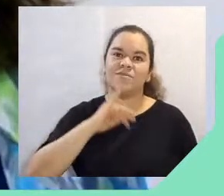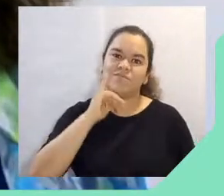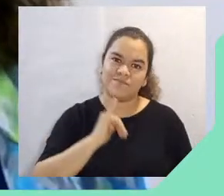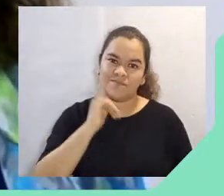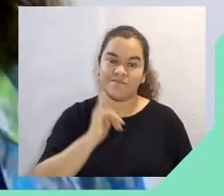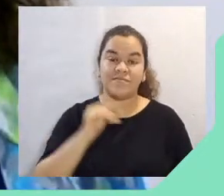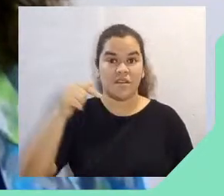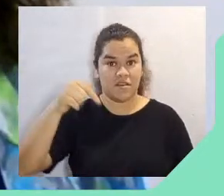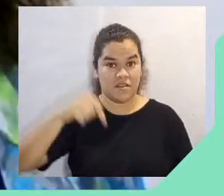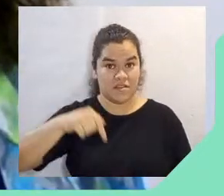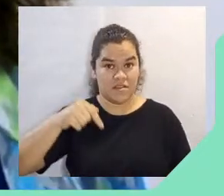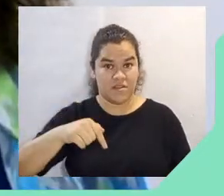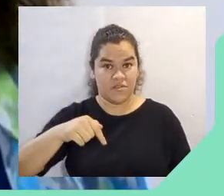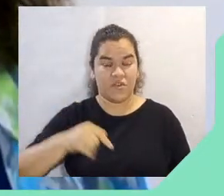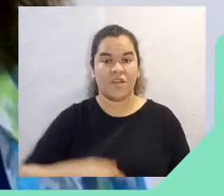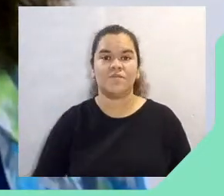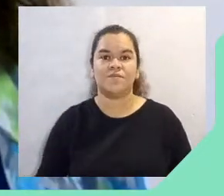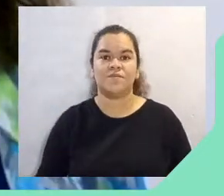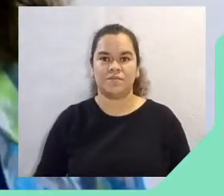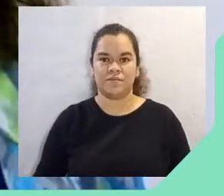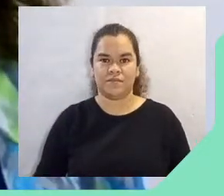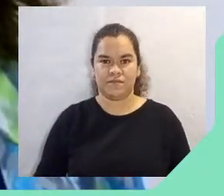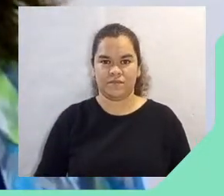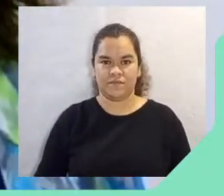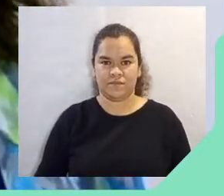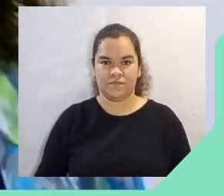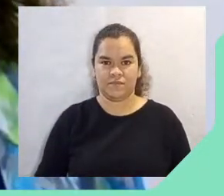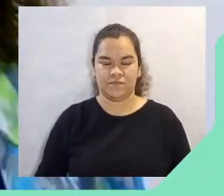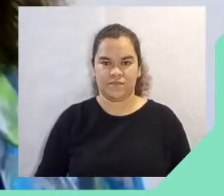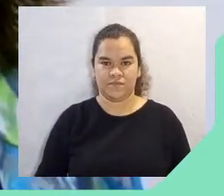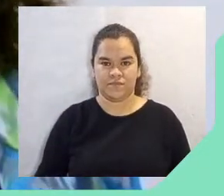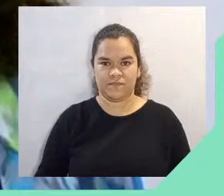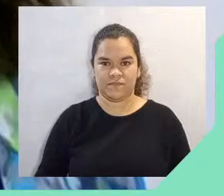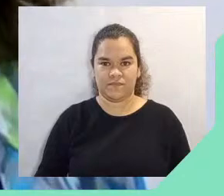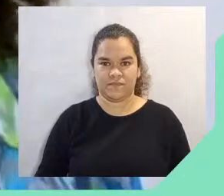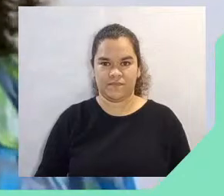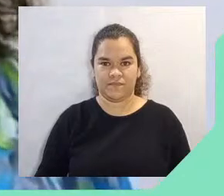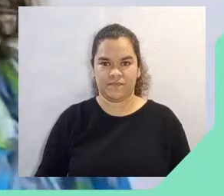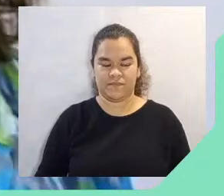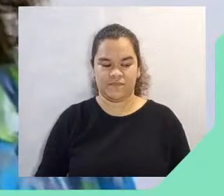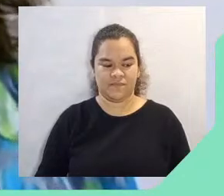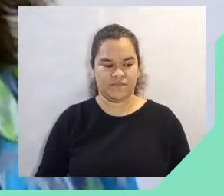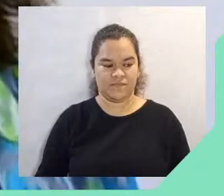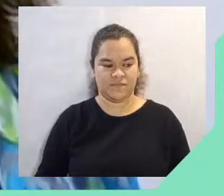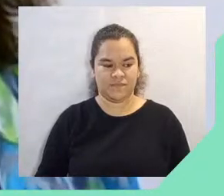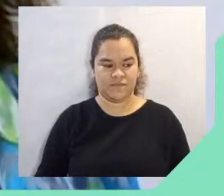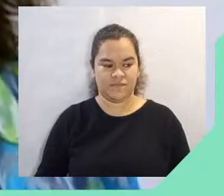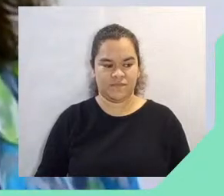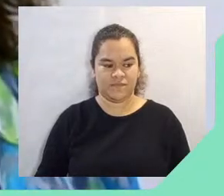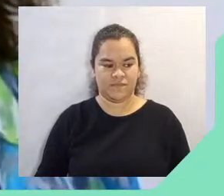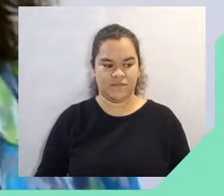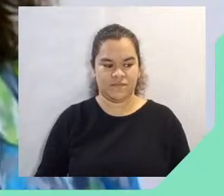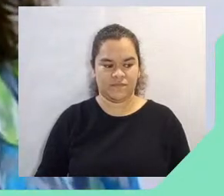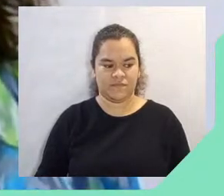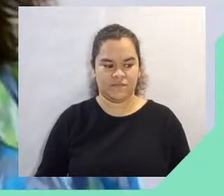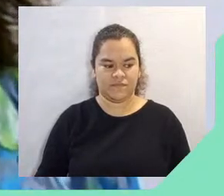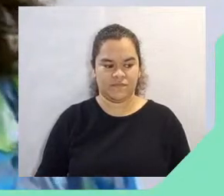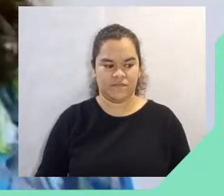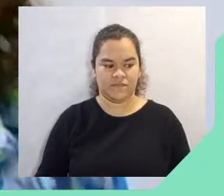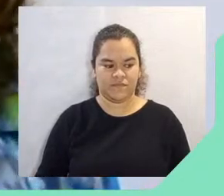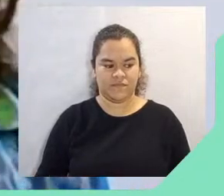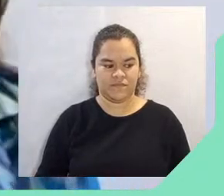sí, llegó el momento de escuchar, ver y escuchar a